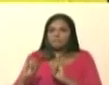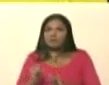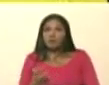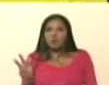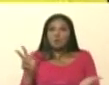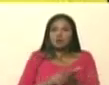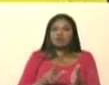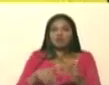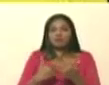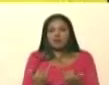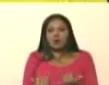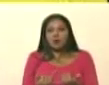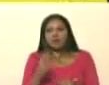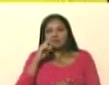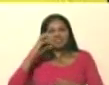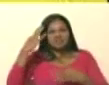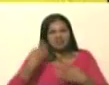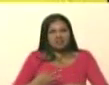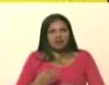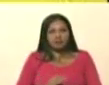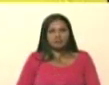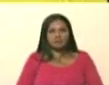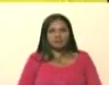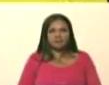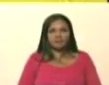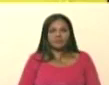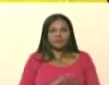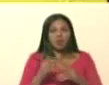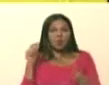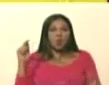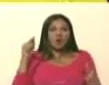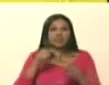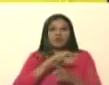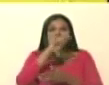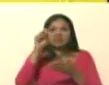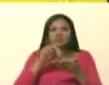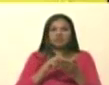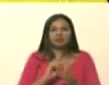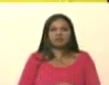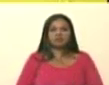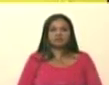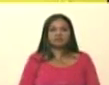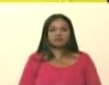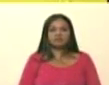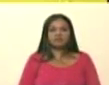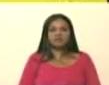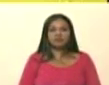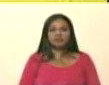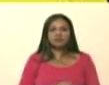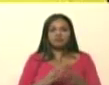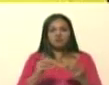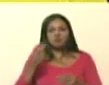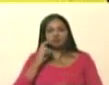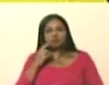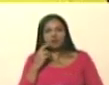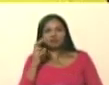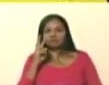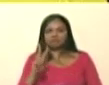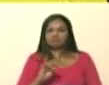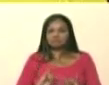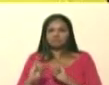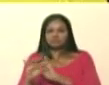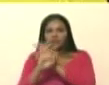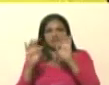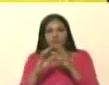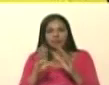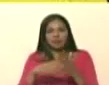lo que debe ser un objetivo nacional en el campo del cacao debe